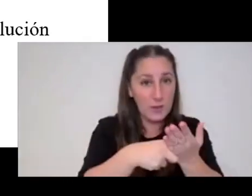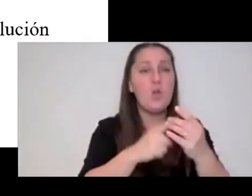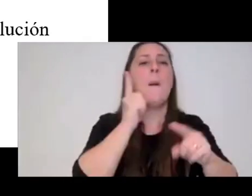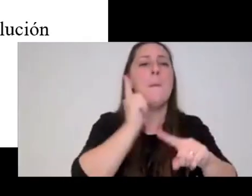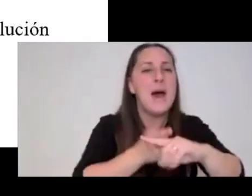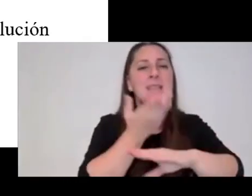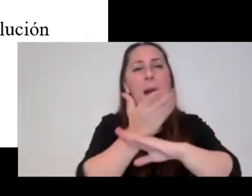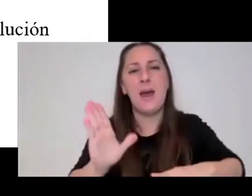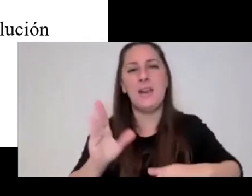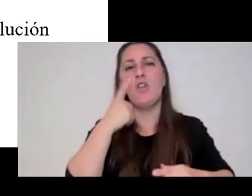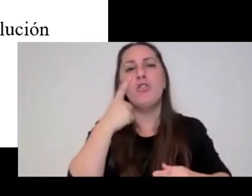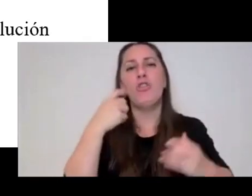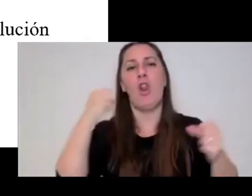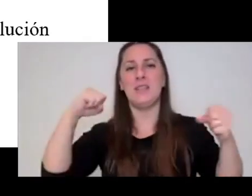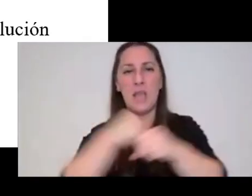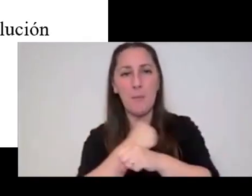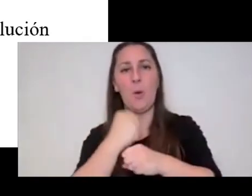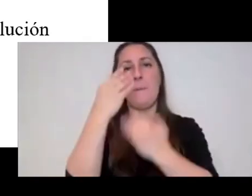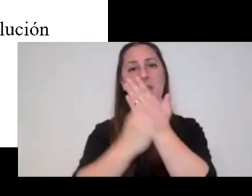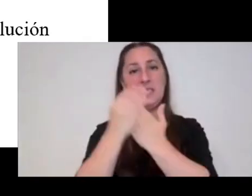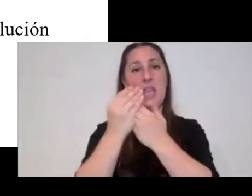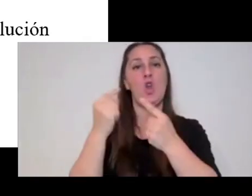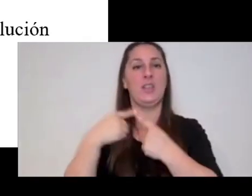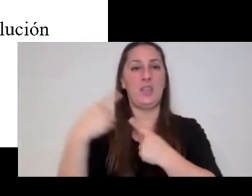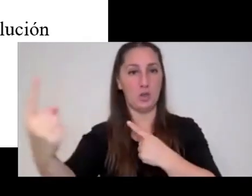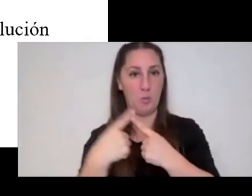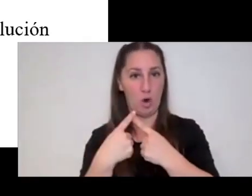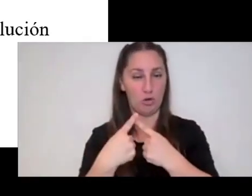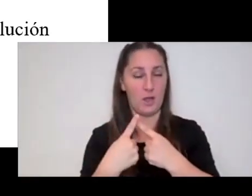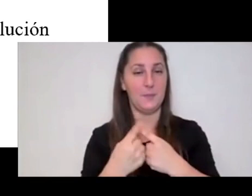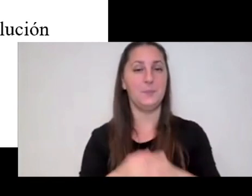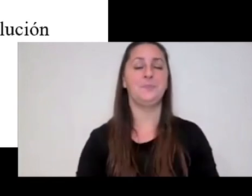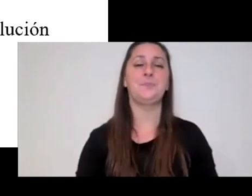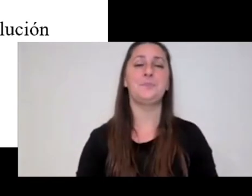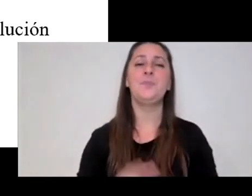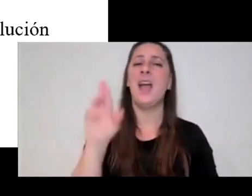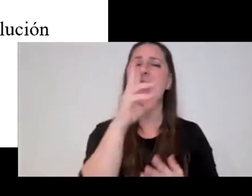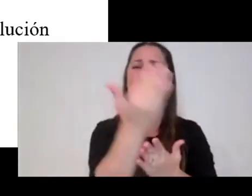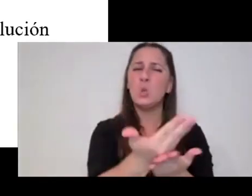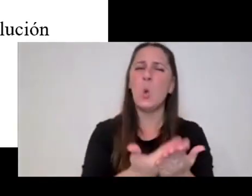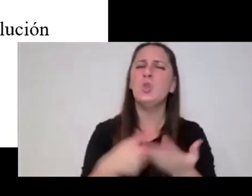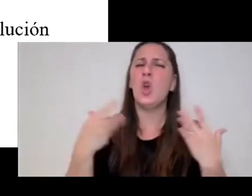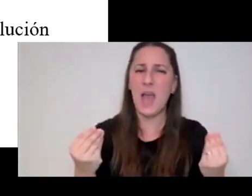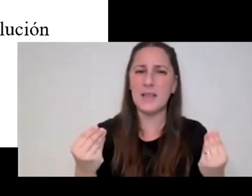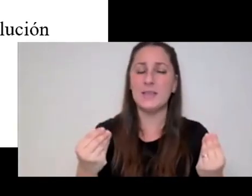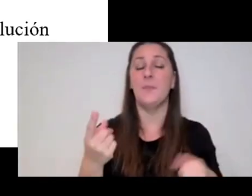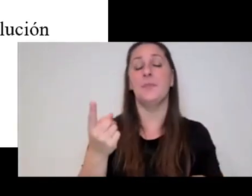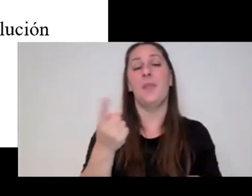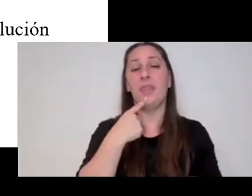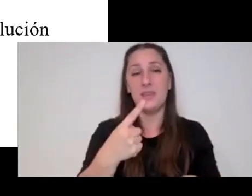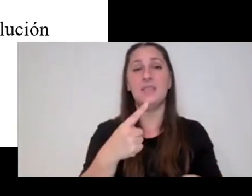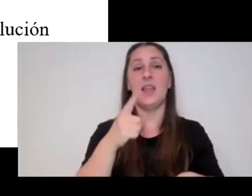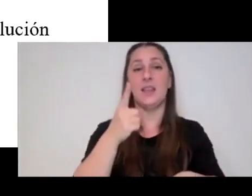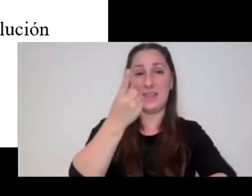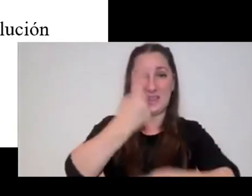y aprobadas por el Ministerio de Transporte. Lo que hace la resolución es extender el trámite de pedido